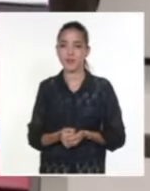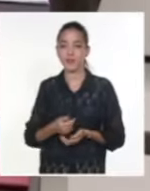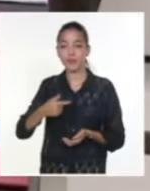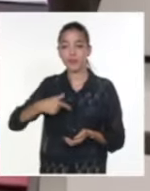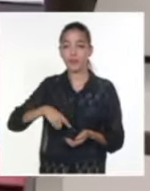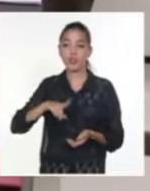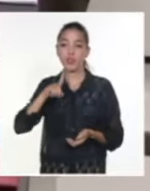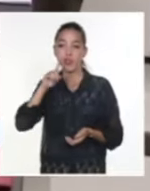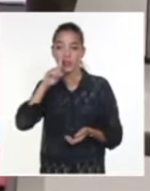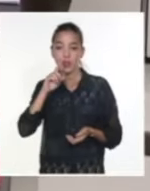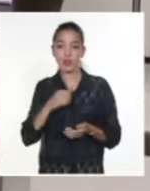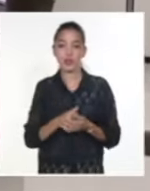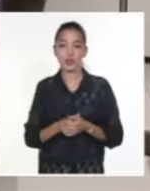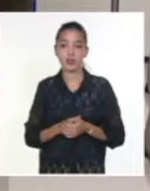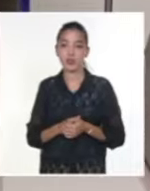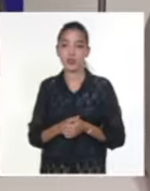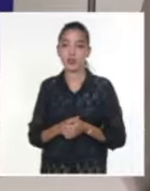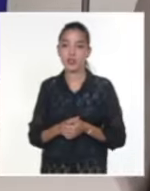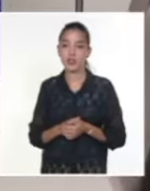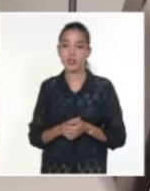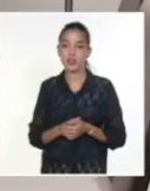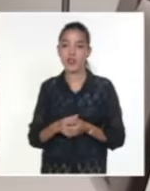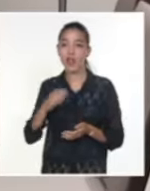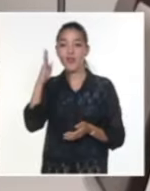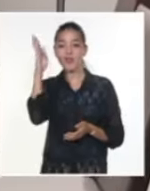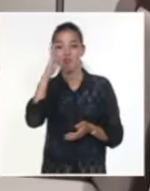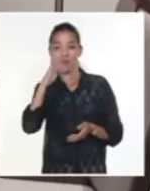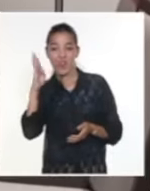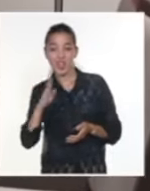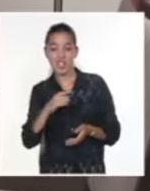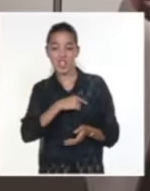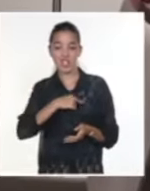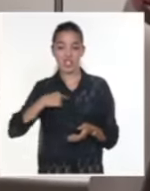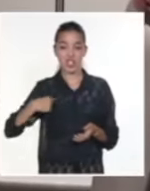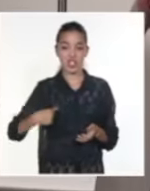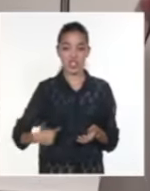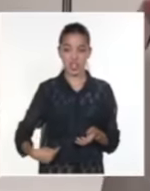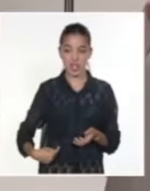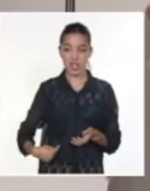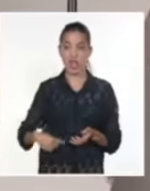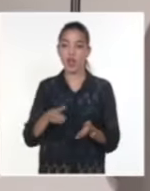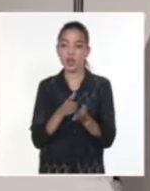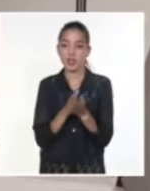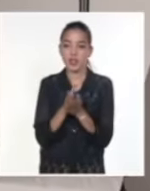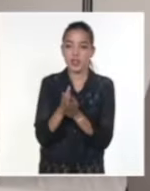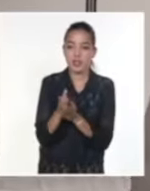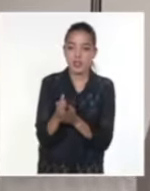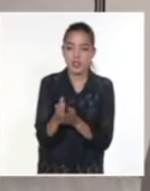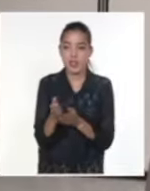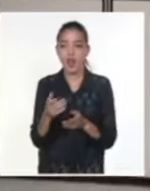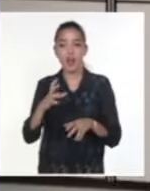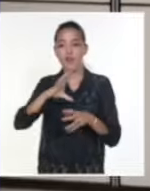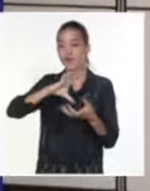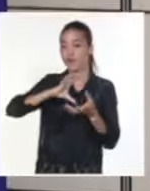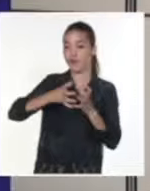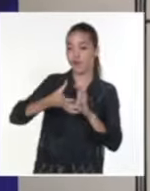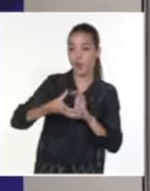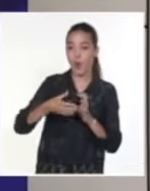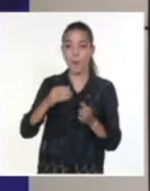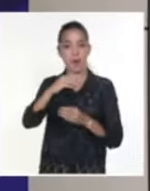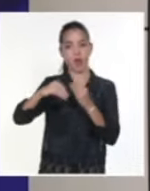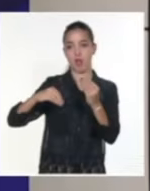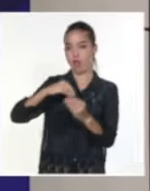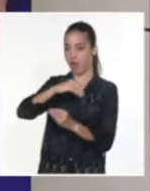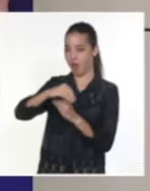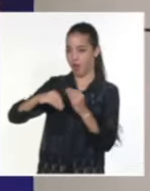iniciativa propuesta por Brasil y China de trazar un camino hacia el fin del conflicto bélico entre Moscú y Kiev. Sin embargo, la causa ucraniana